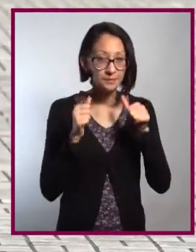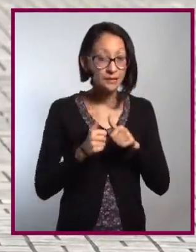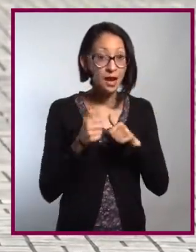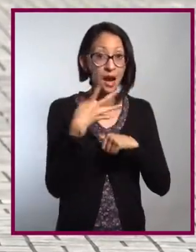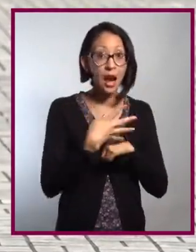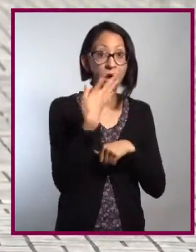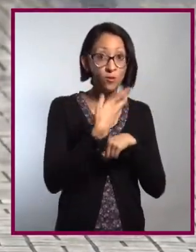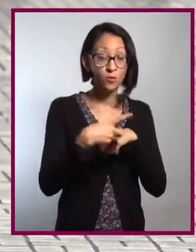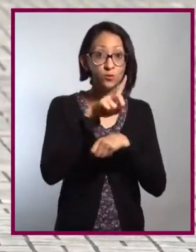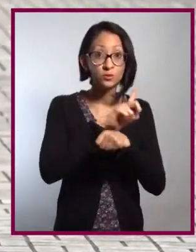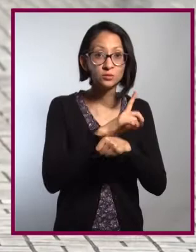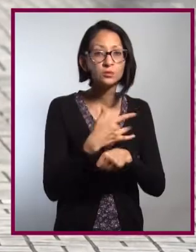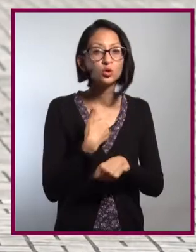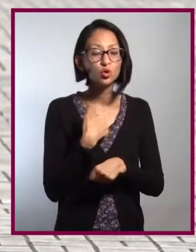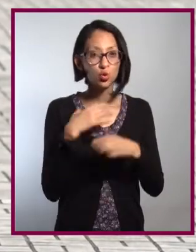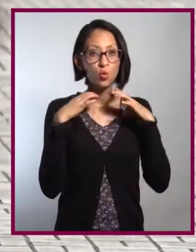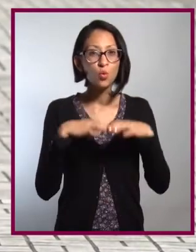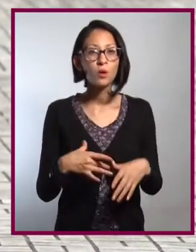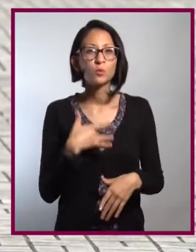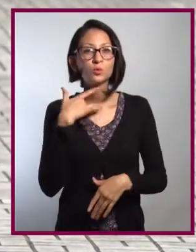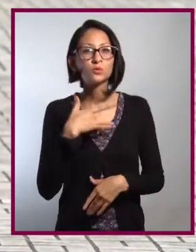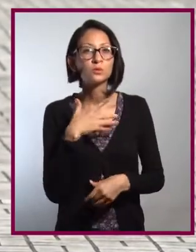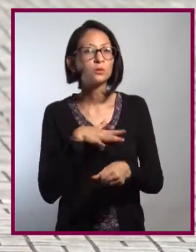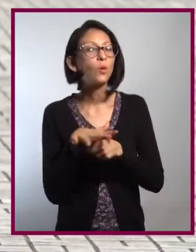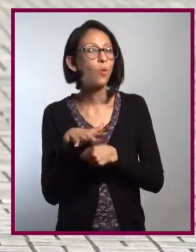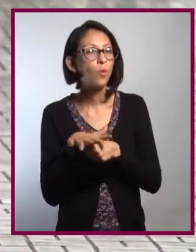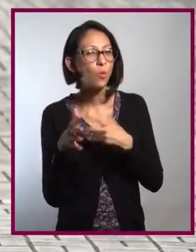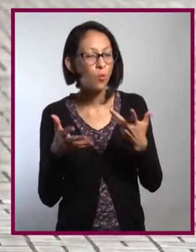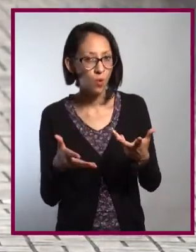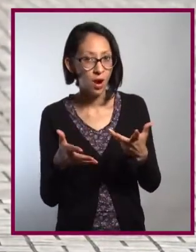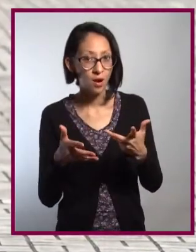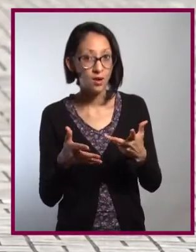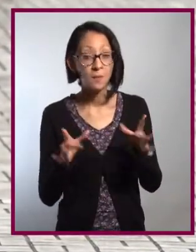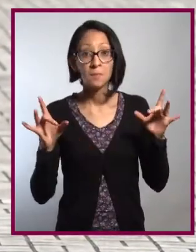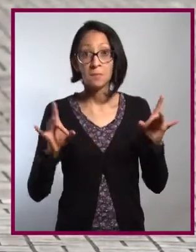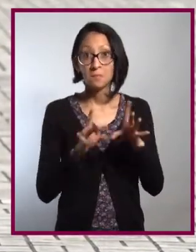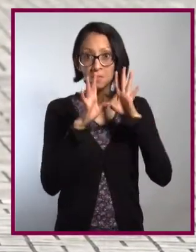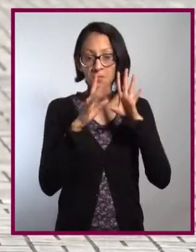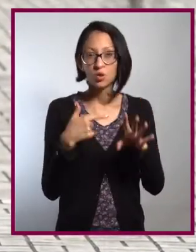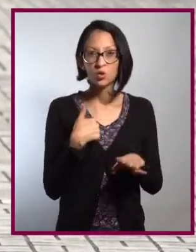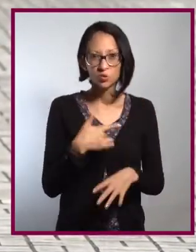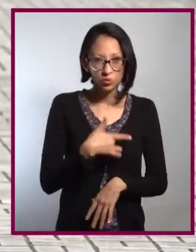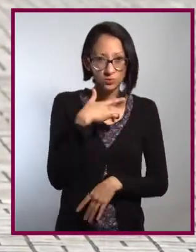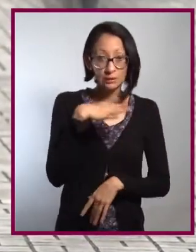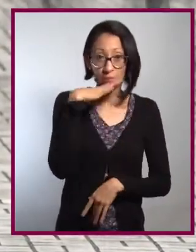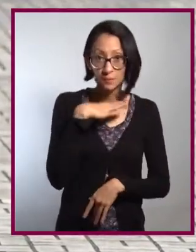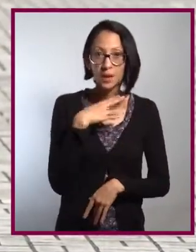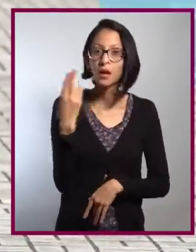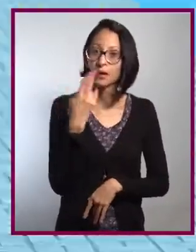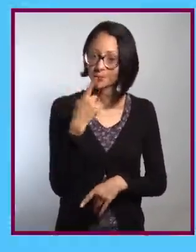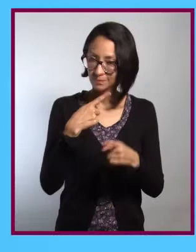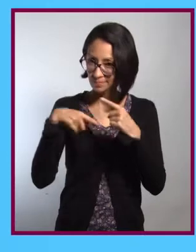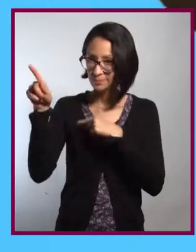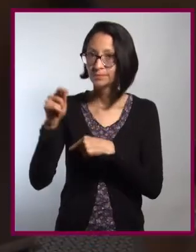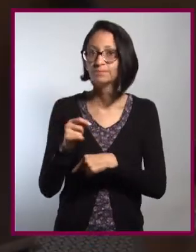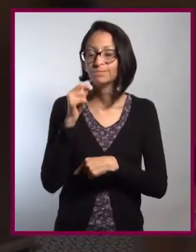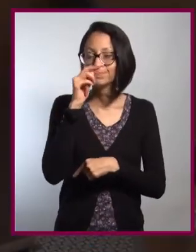los síntomas que puedan presentar y en caso de mostrar alguno, hacerse una prueba.